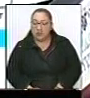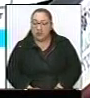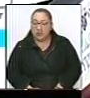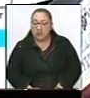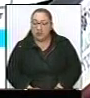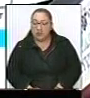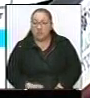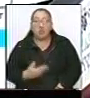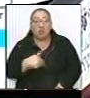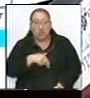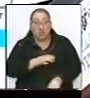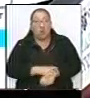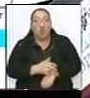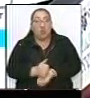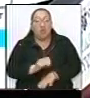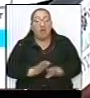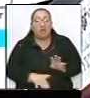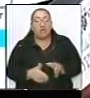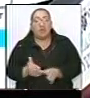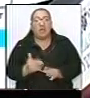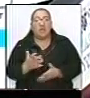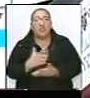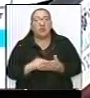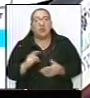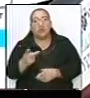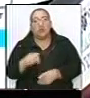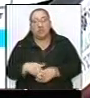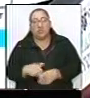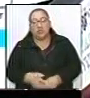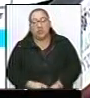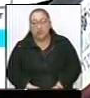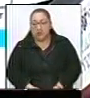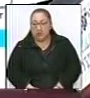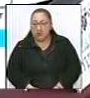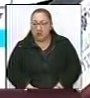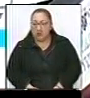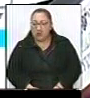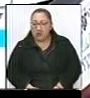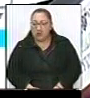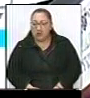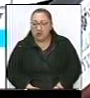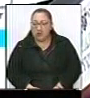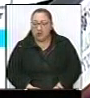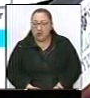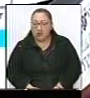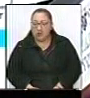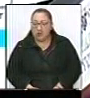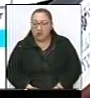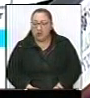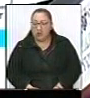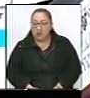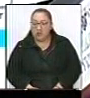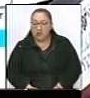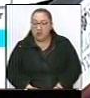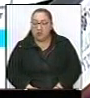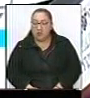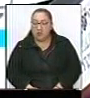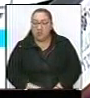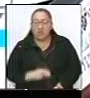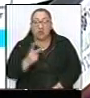los culpables de eso, que pedimos la exoneración de segunda votación. Pero si lo que se trata es que la segunda votación sirva como